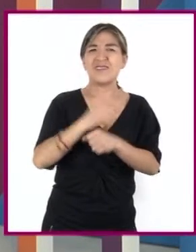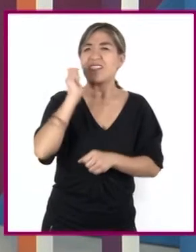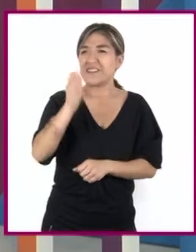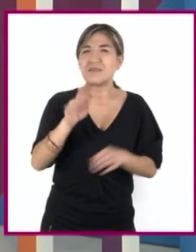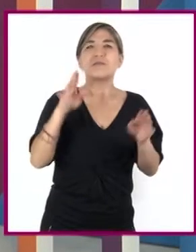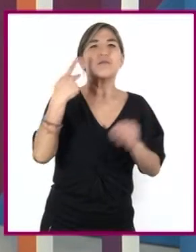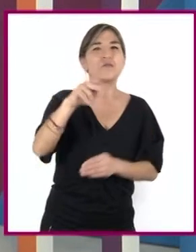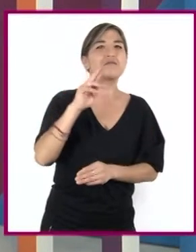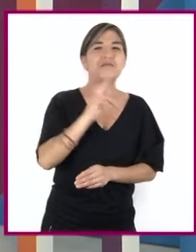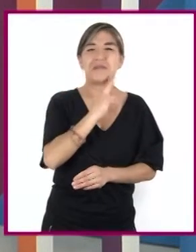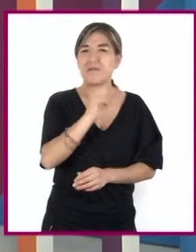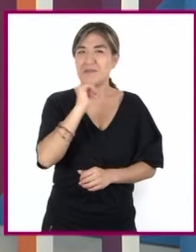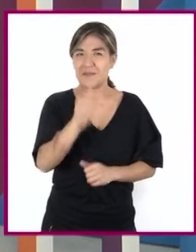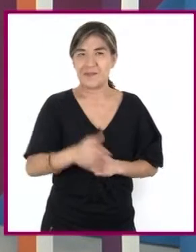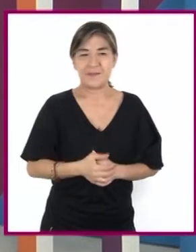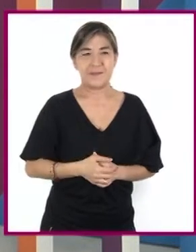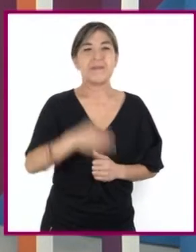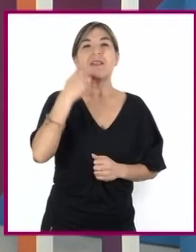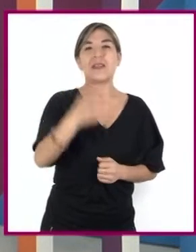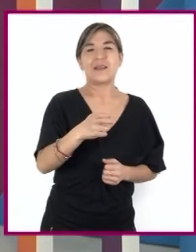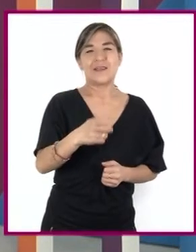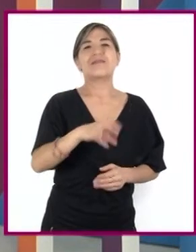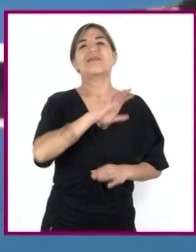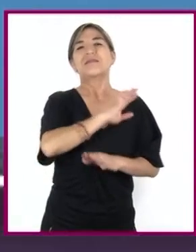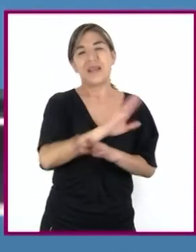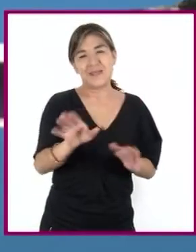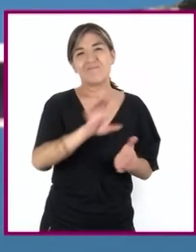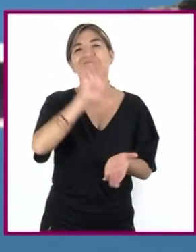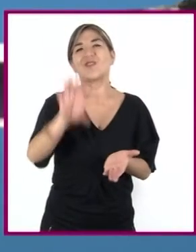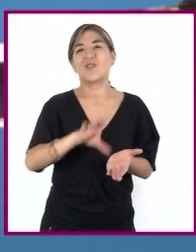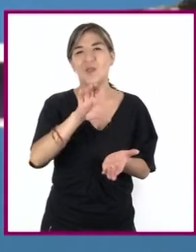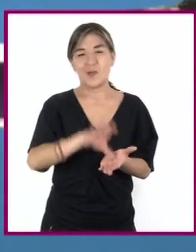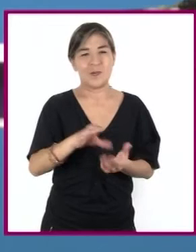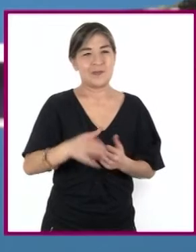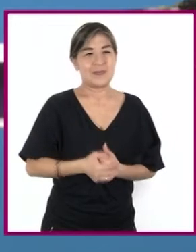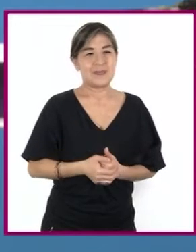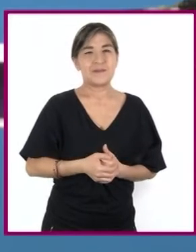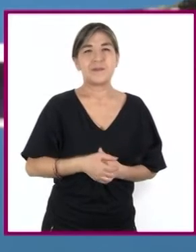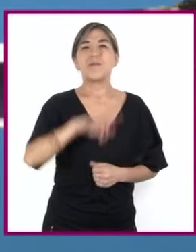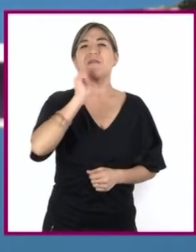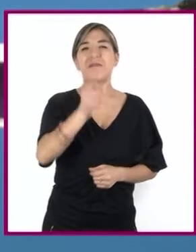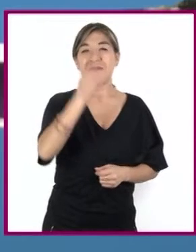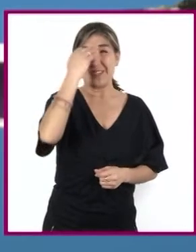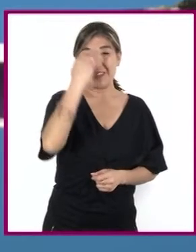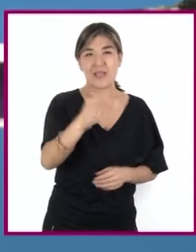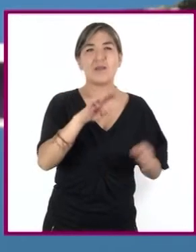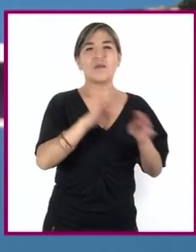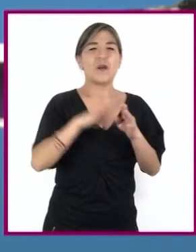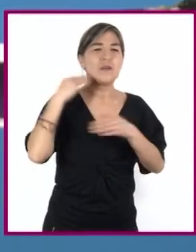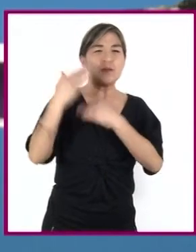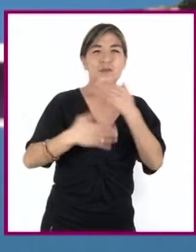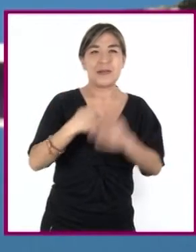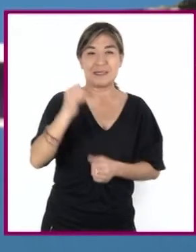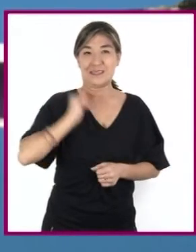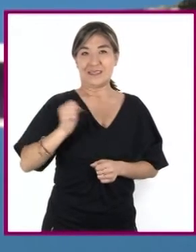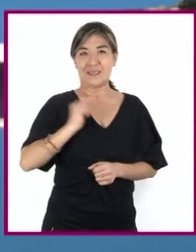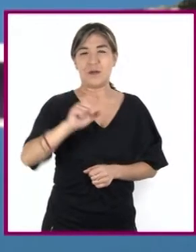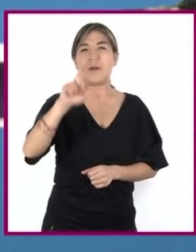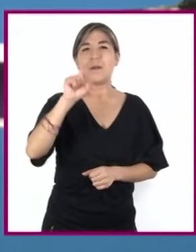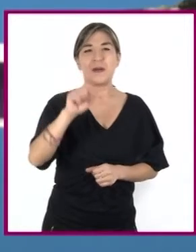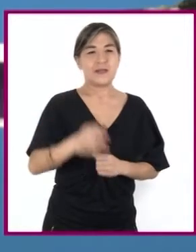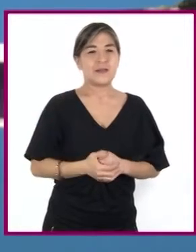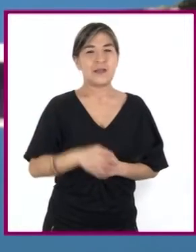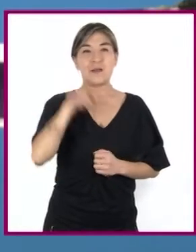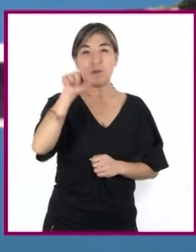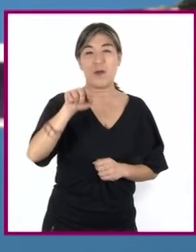de exploración, vino la colonización. Bastarían solo unas décadas para principios del siglo XX.